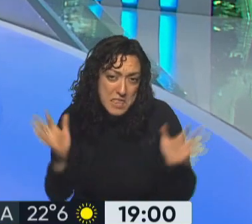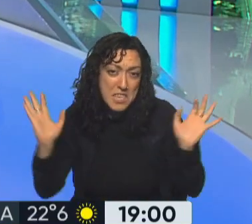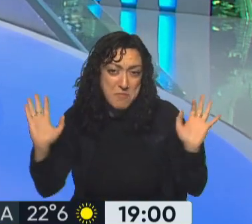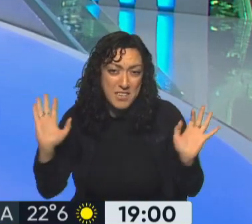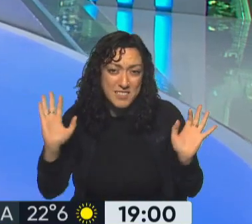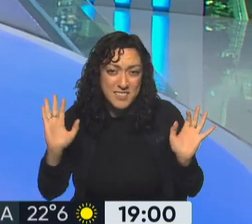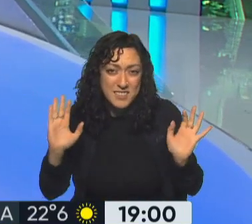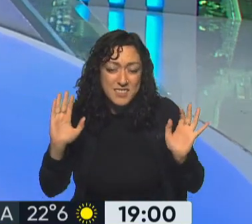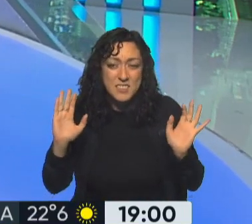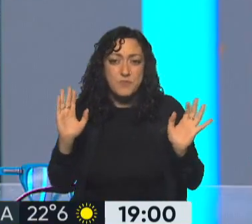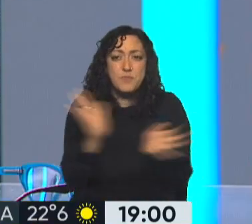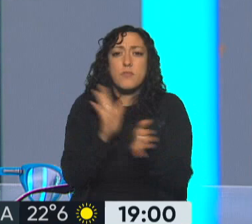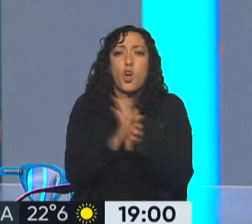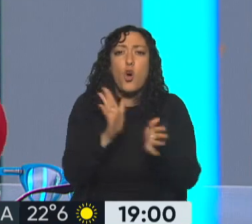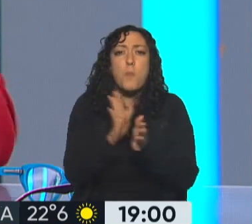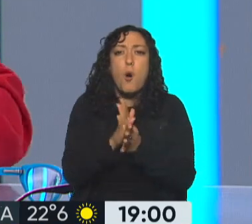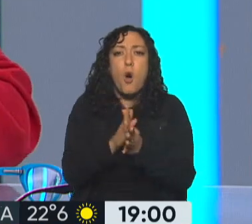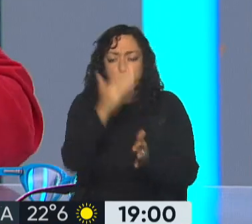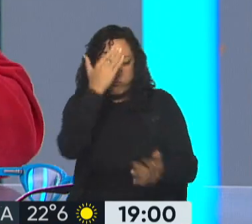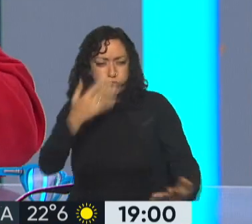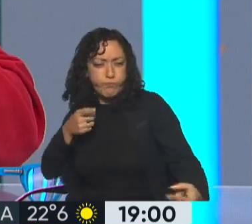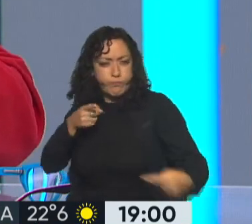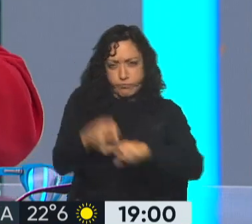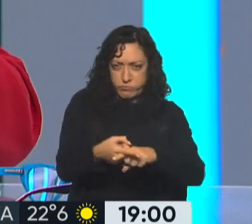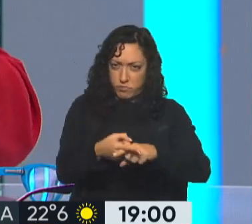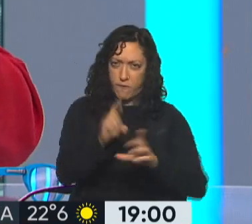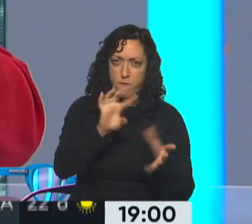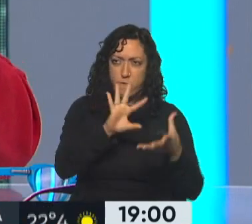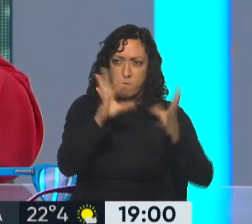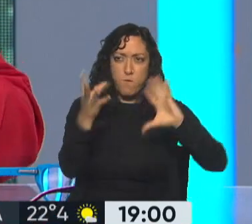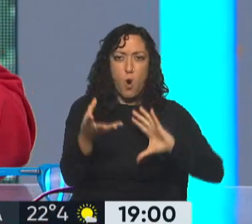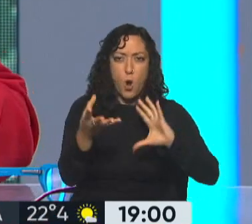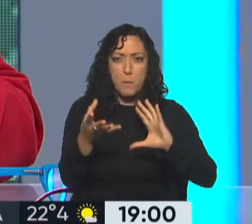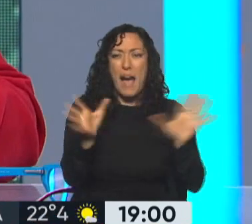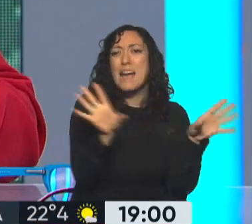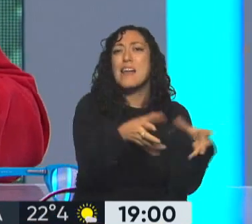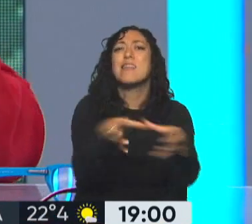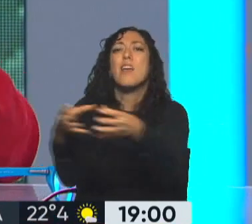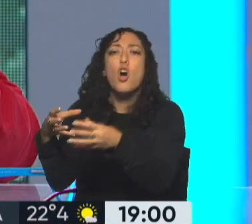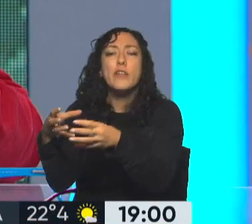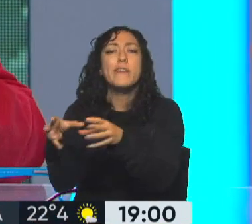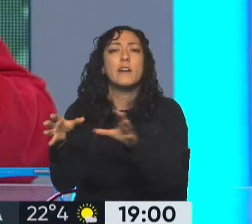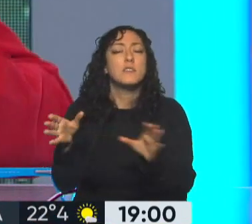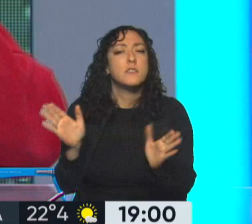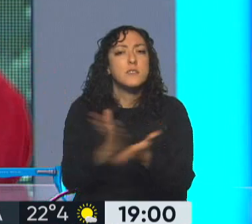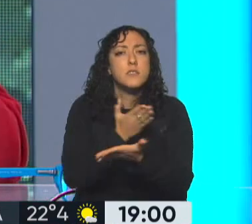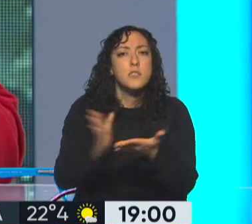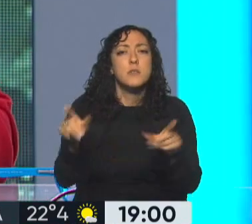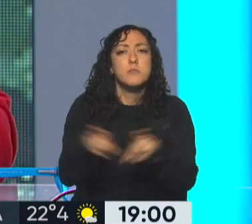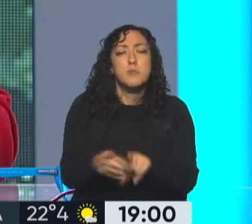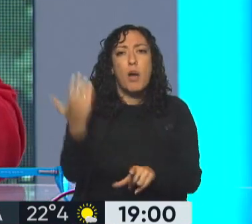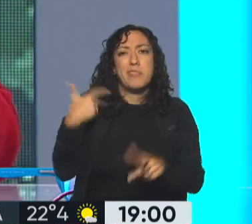puede confrontar de manera categórica, como dije antes,